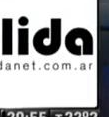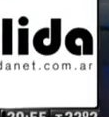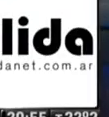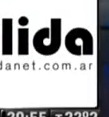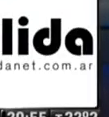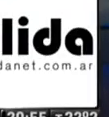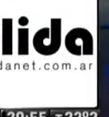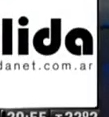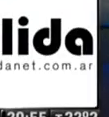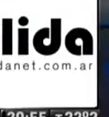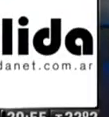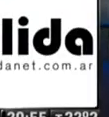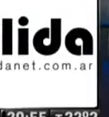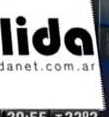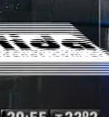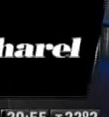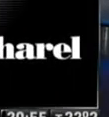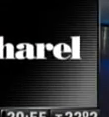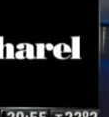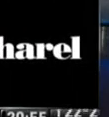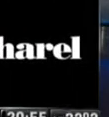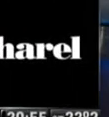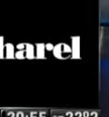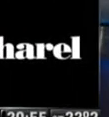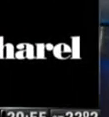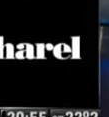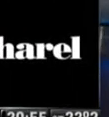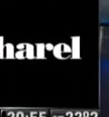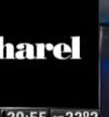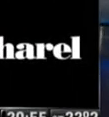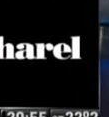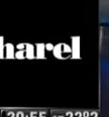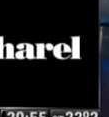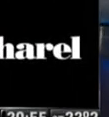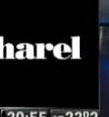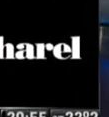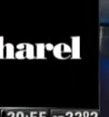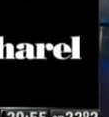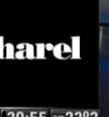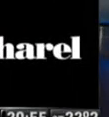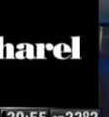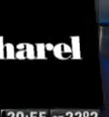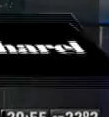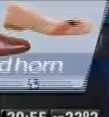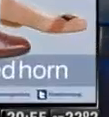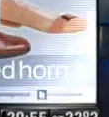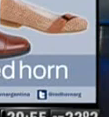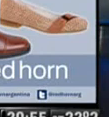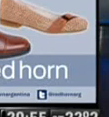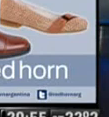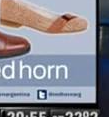Y me pregunto si podrías olvidar todas las noches en que